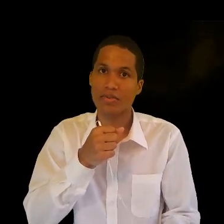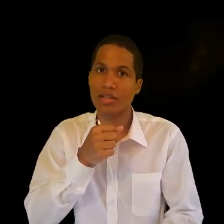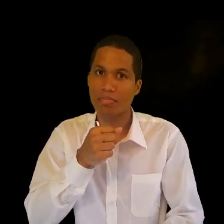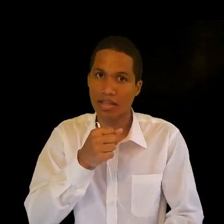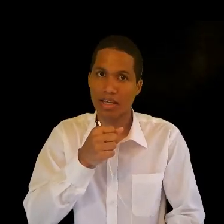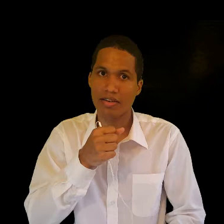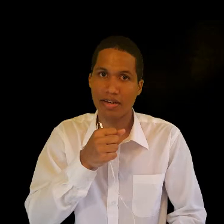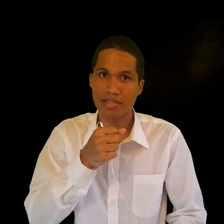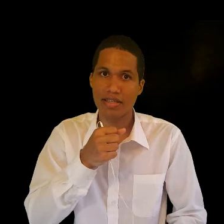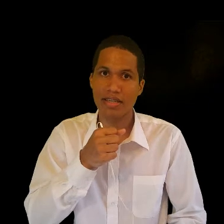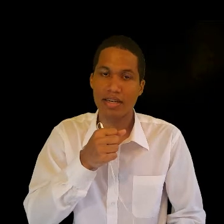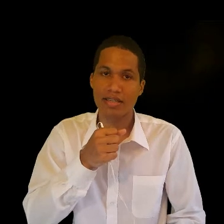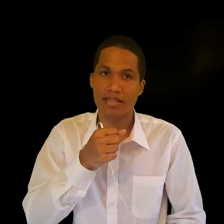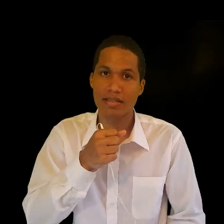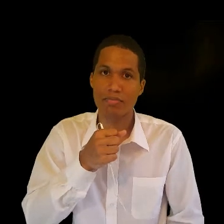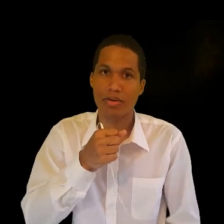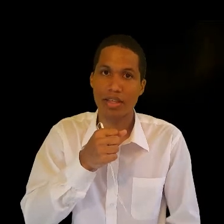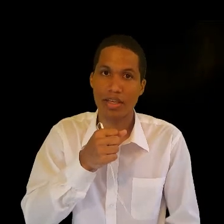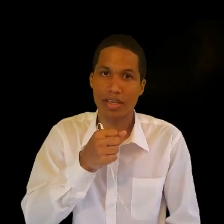en la segunda parte de la frase